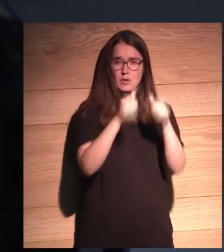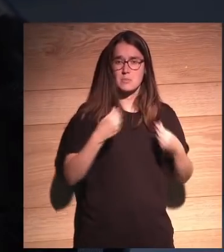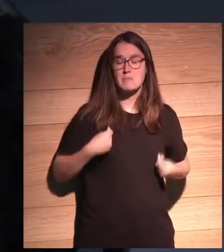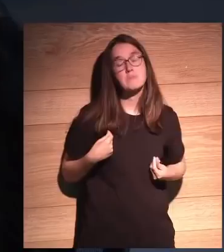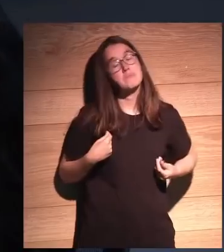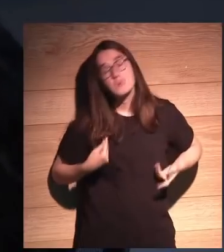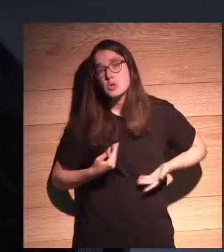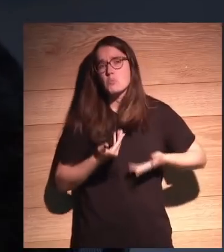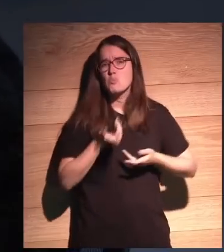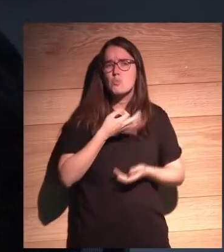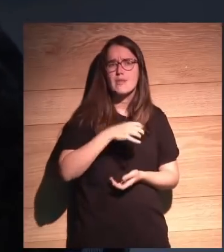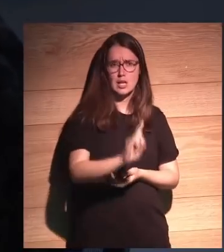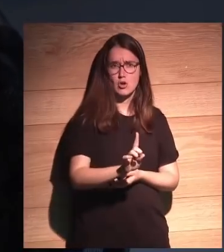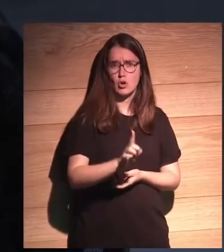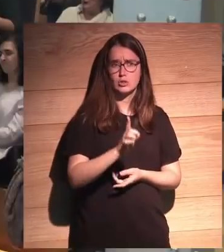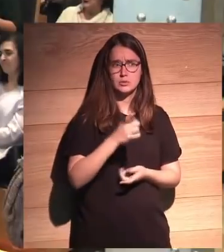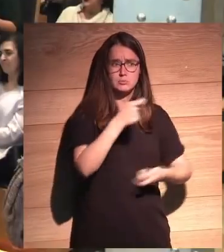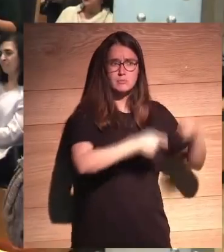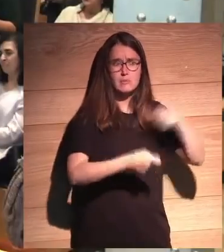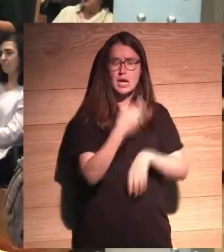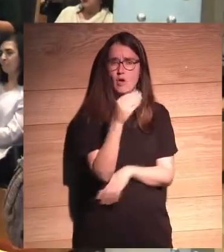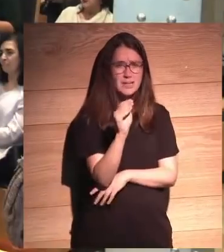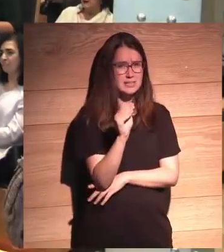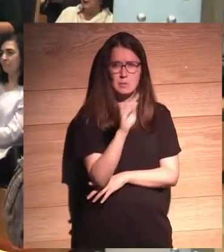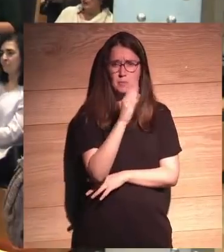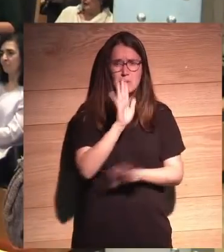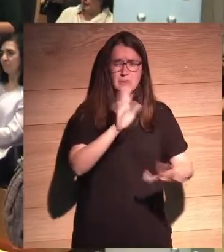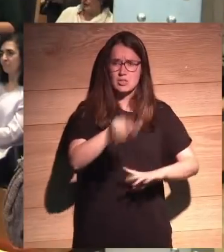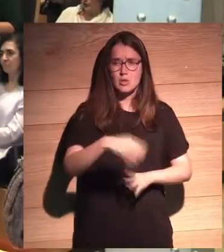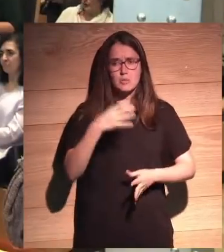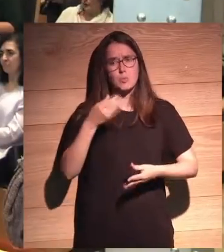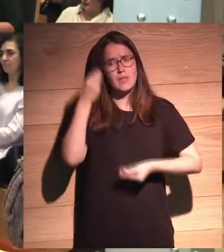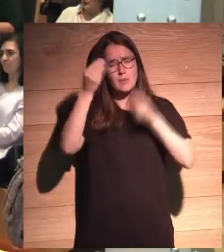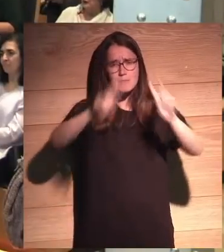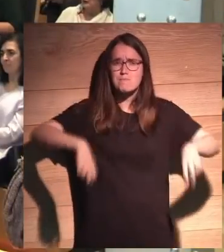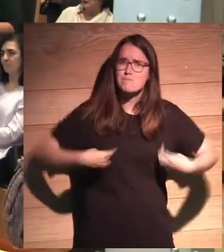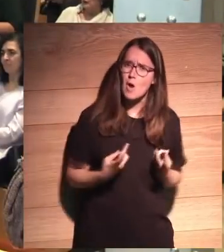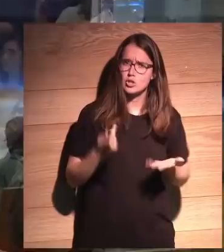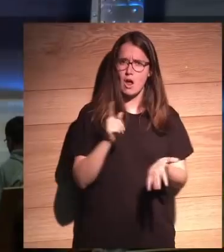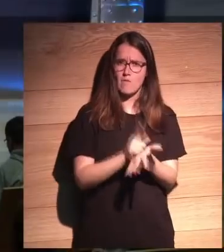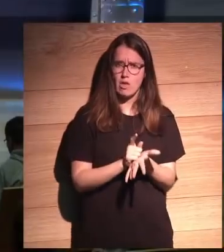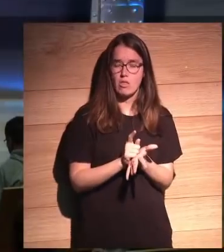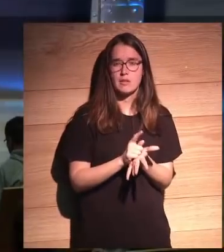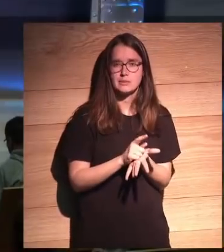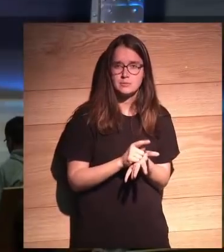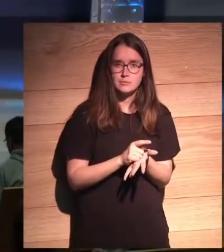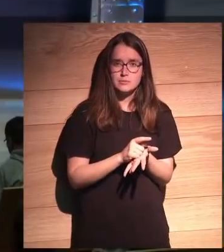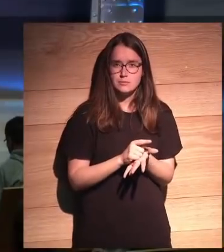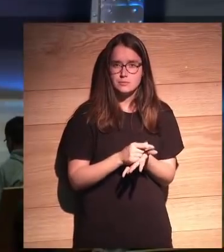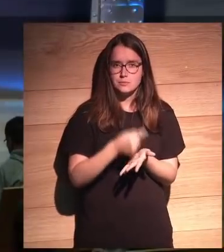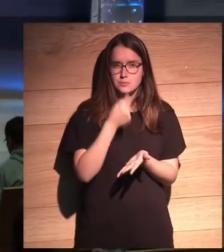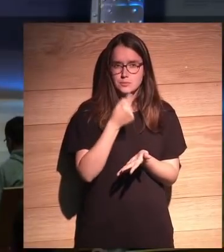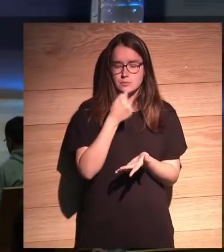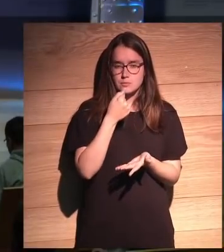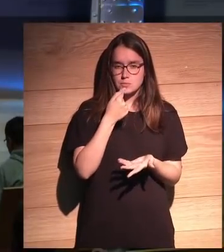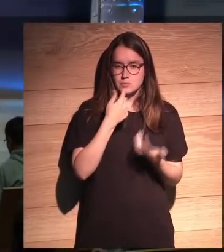no es solo para los jóvenes, yo creo, ¿no? Vamos a replantearnos, a lo mejor hay que replantearse también un poco eso que